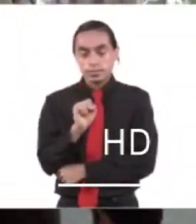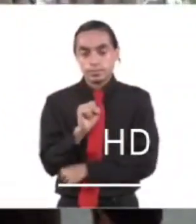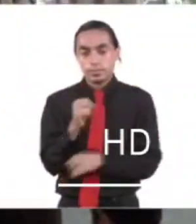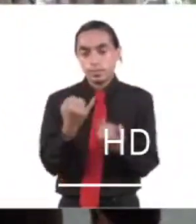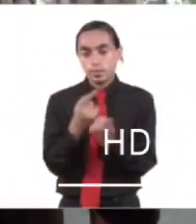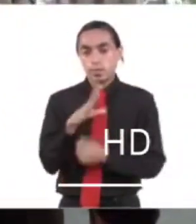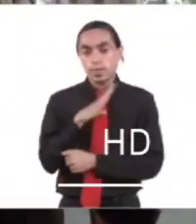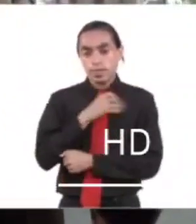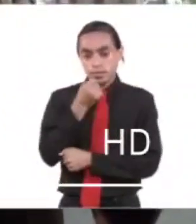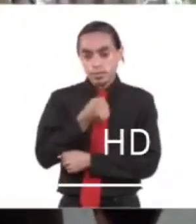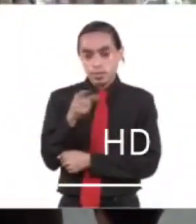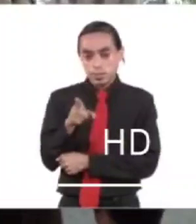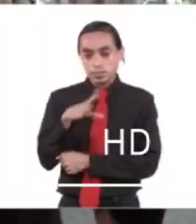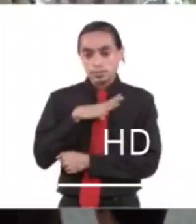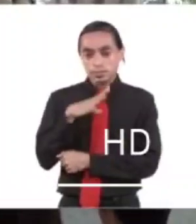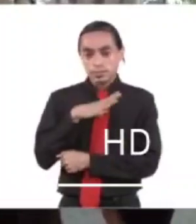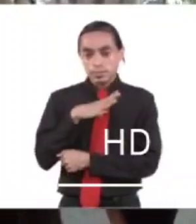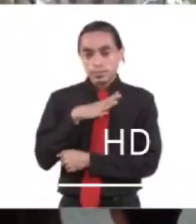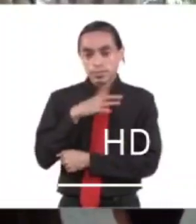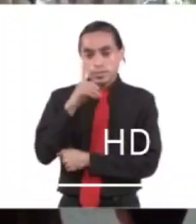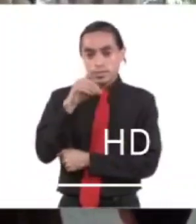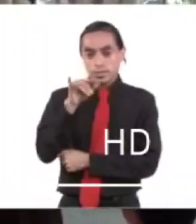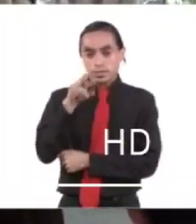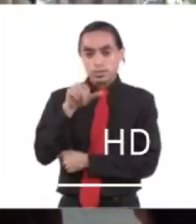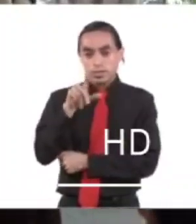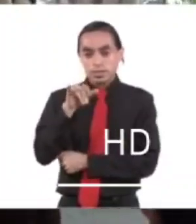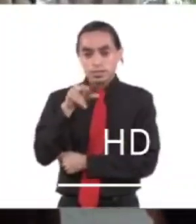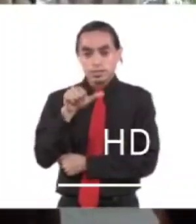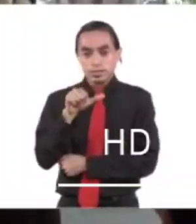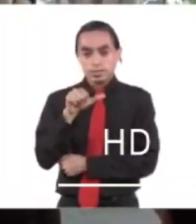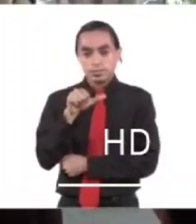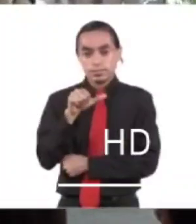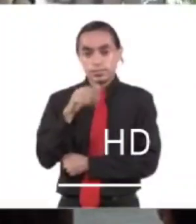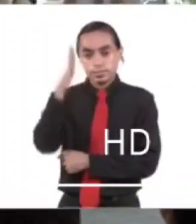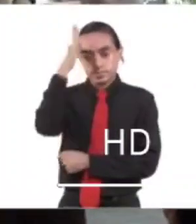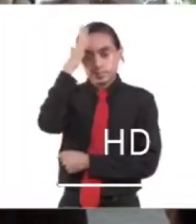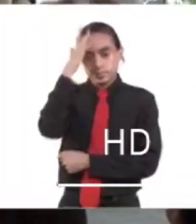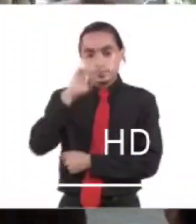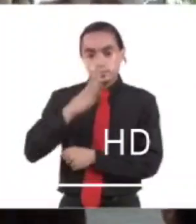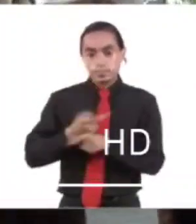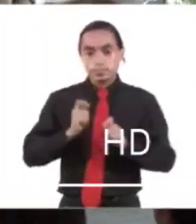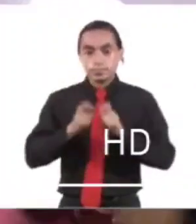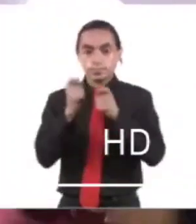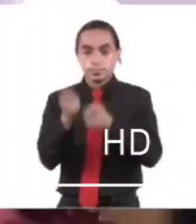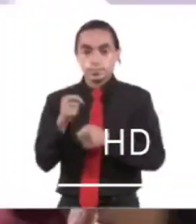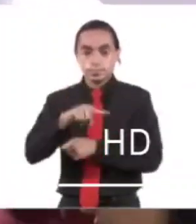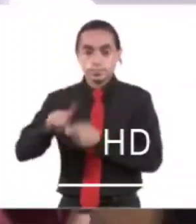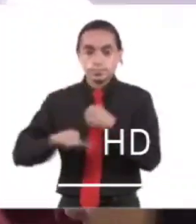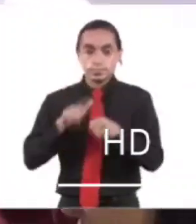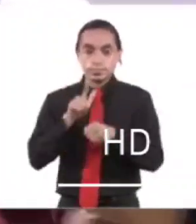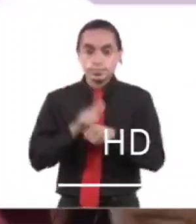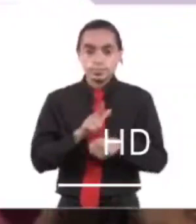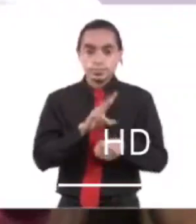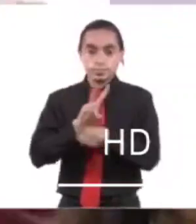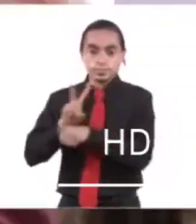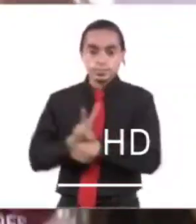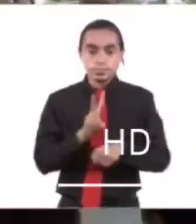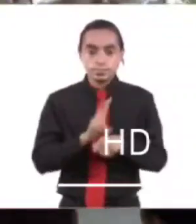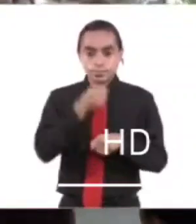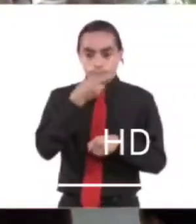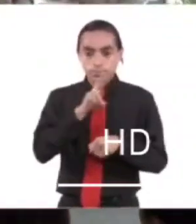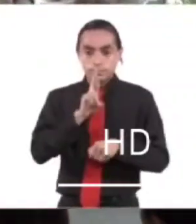Saludamos la presencia de la doctora Leticia Varela Martínez, titular de la Brigada de Vigilancia Animal de la Secretaría de Seguridad